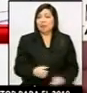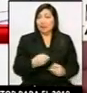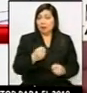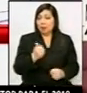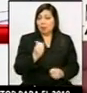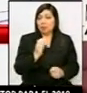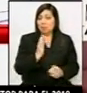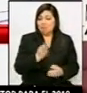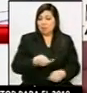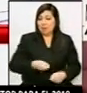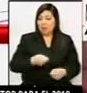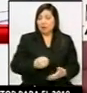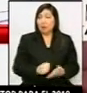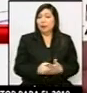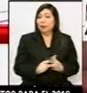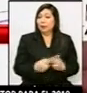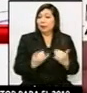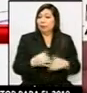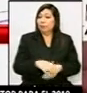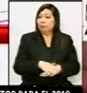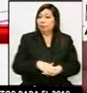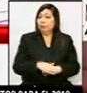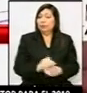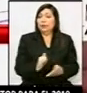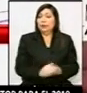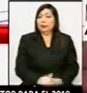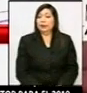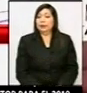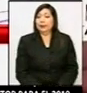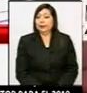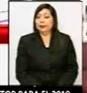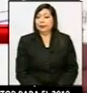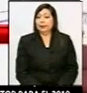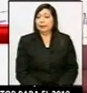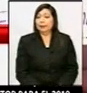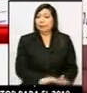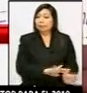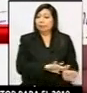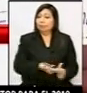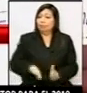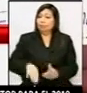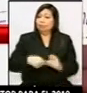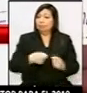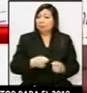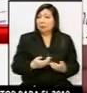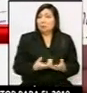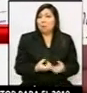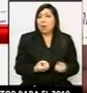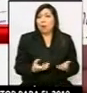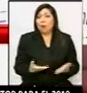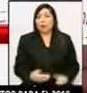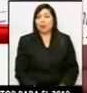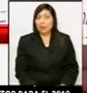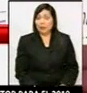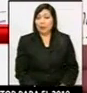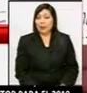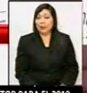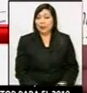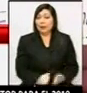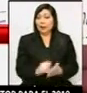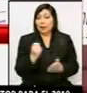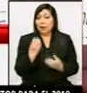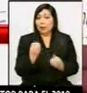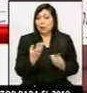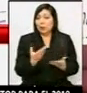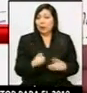Agrobanco. Los inicios de esta gestión se decidió eliminar el Agrobanco, que era una barbaridad, según entiendo, y entienden